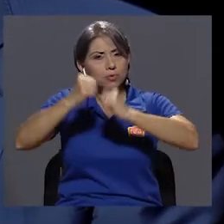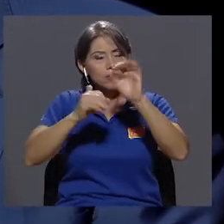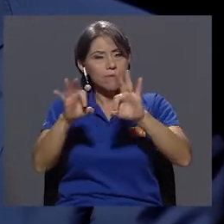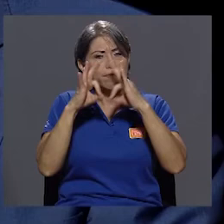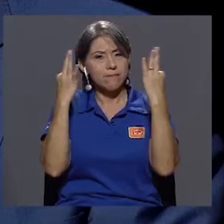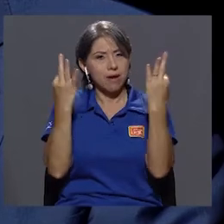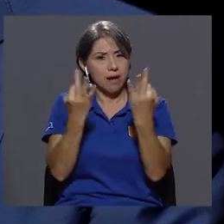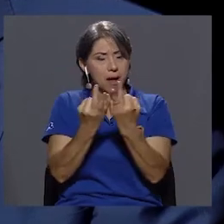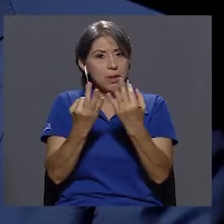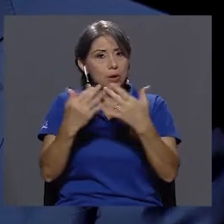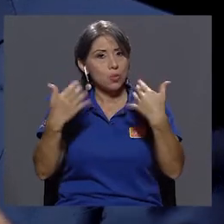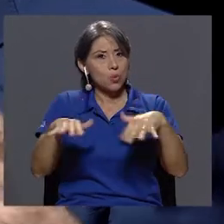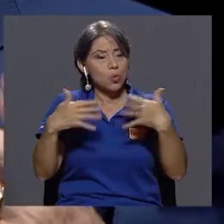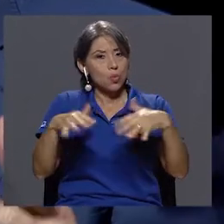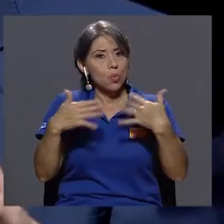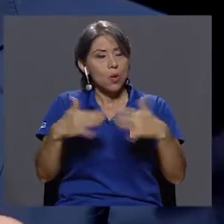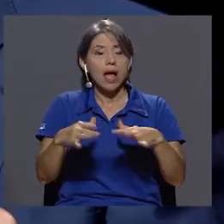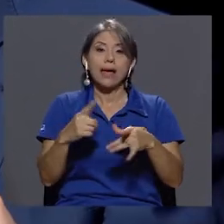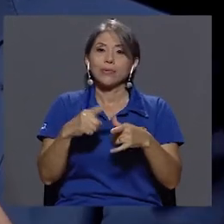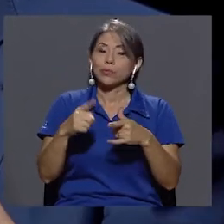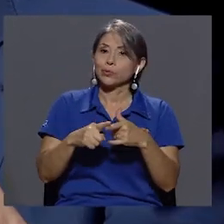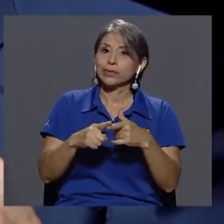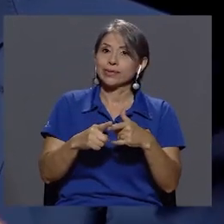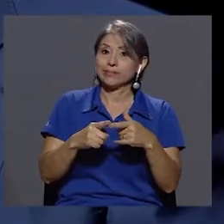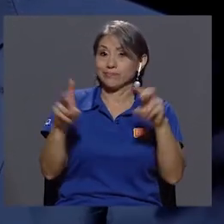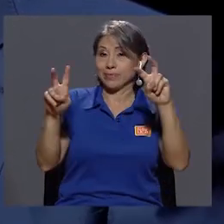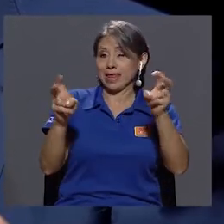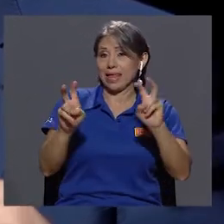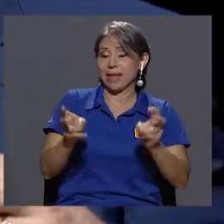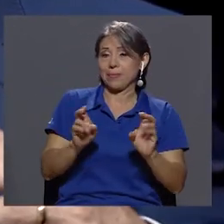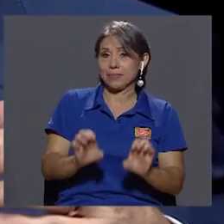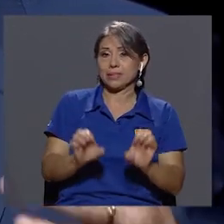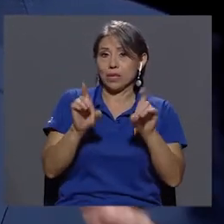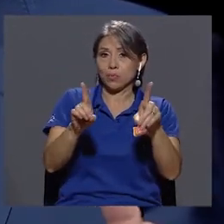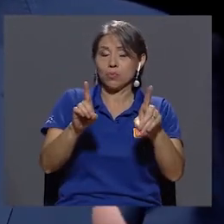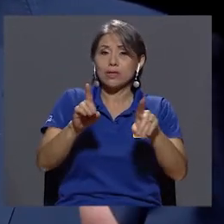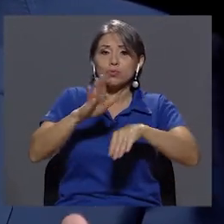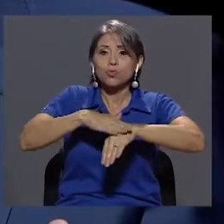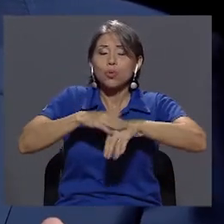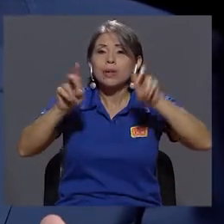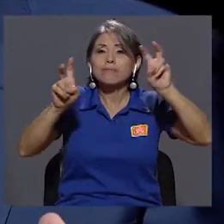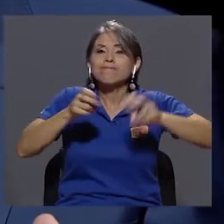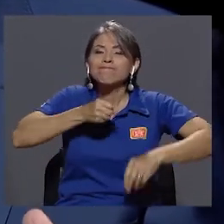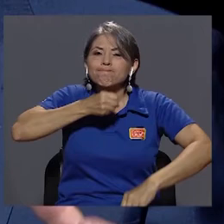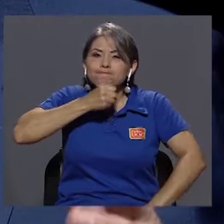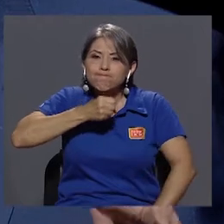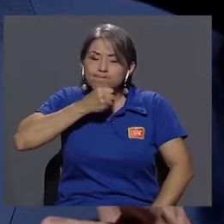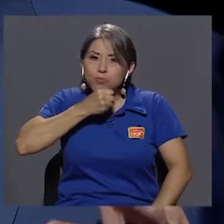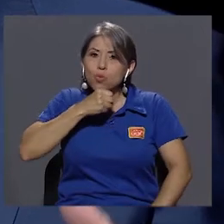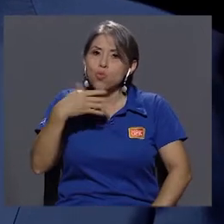muy bien marcado entonces la educación los temas educativos de envejecimiento